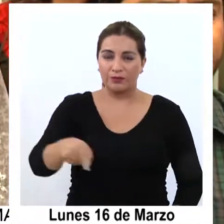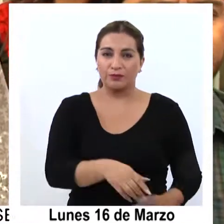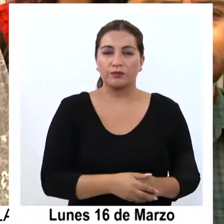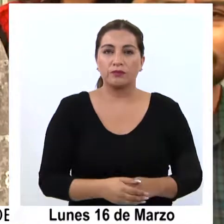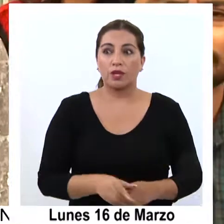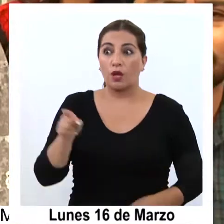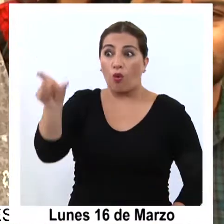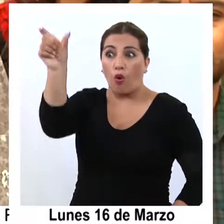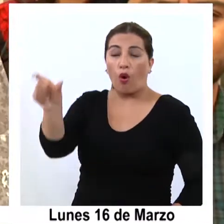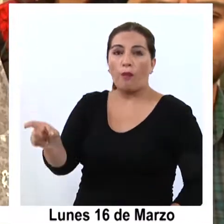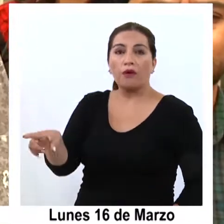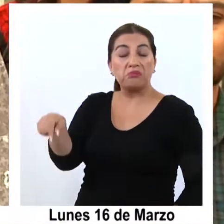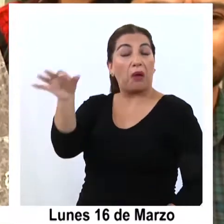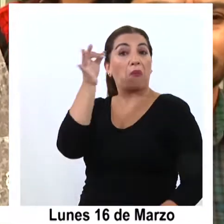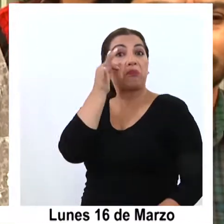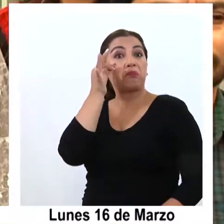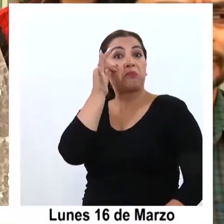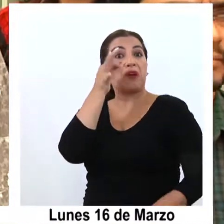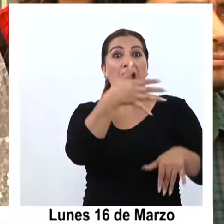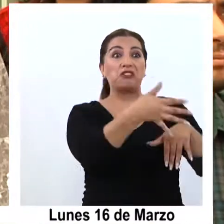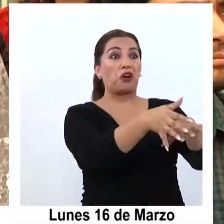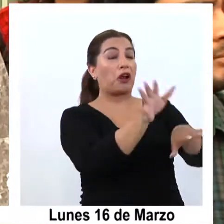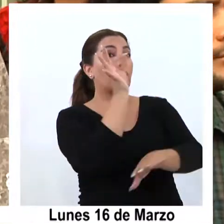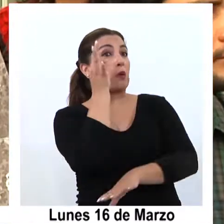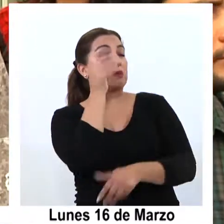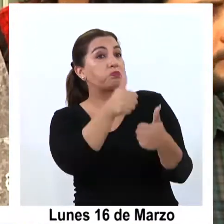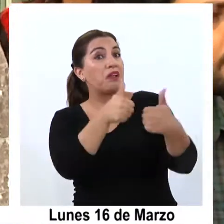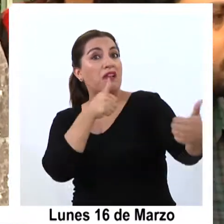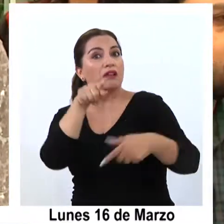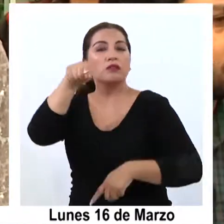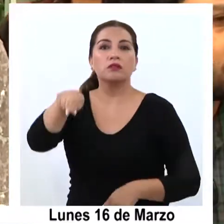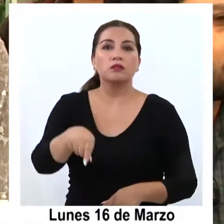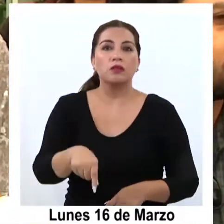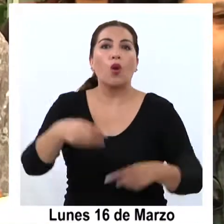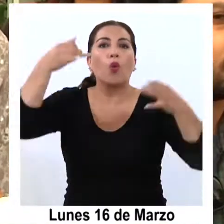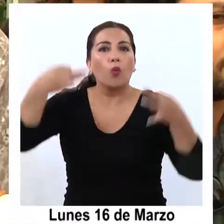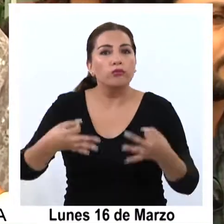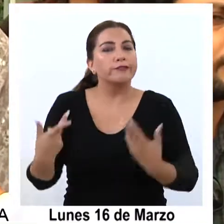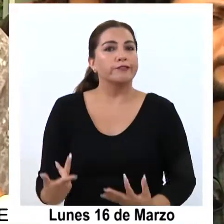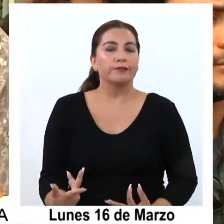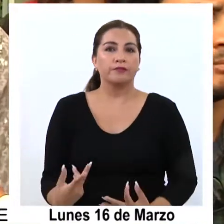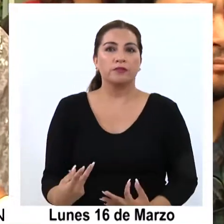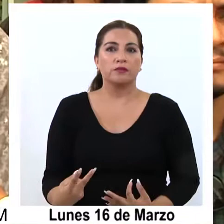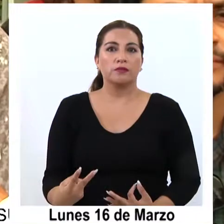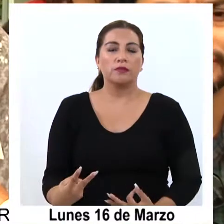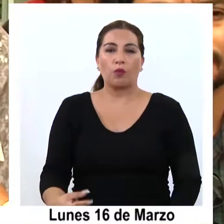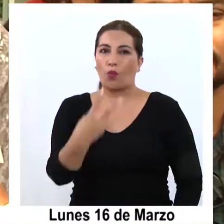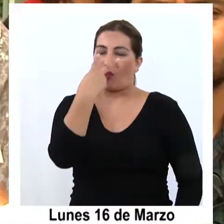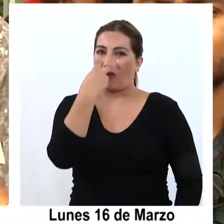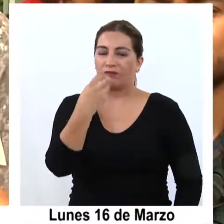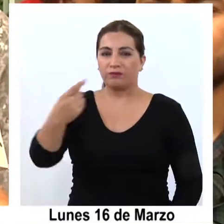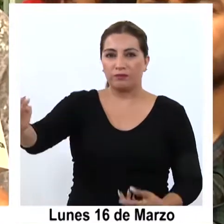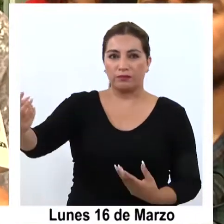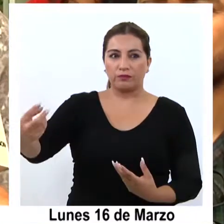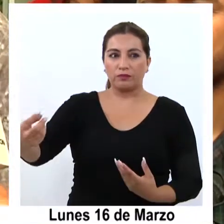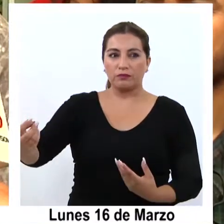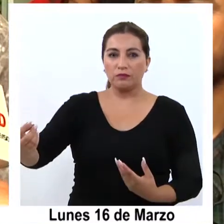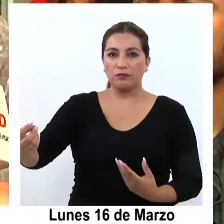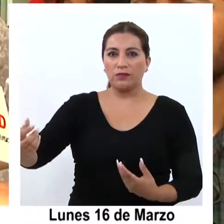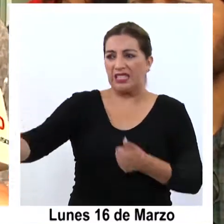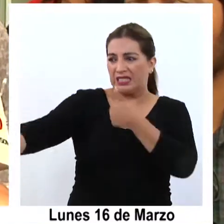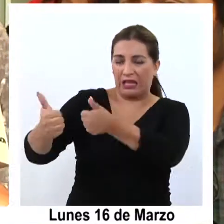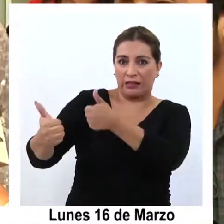Alelíes, donde Patrick, mientras observaba las manifestaciones que ocurrían en dicho sector, recibe a quemarropa